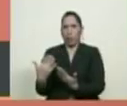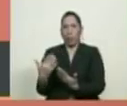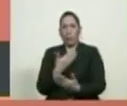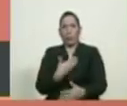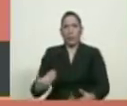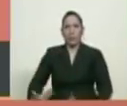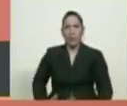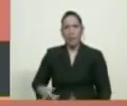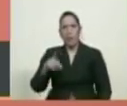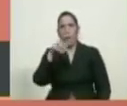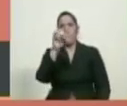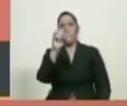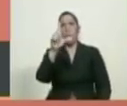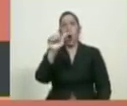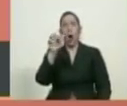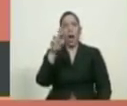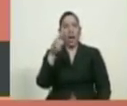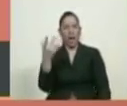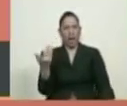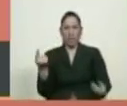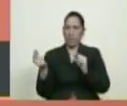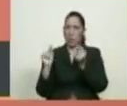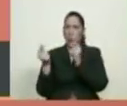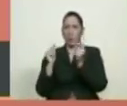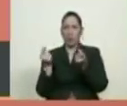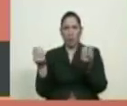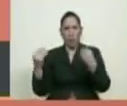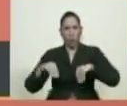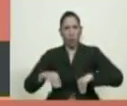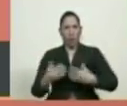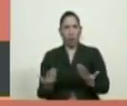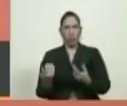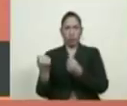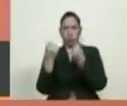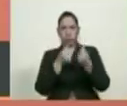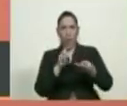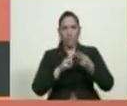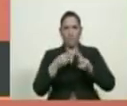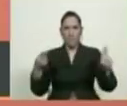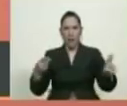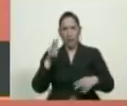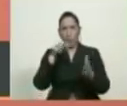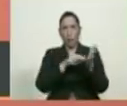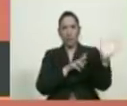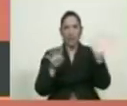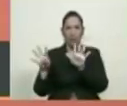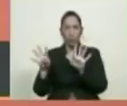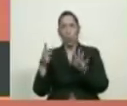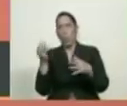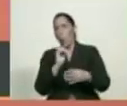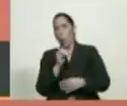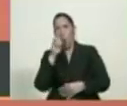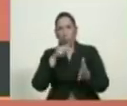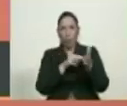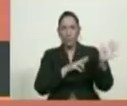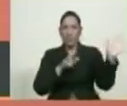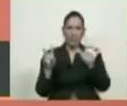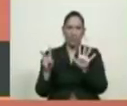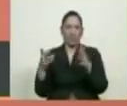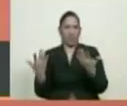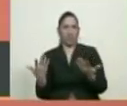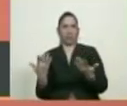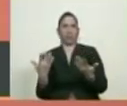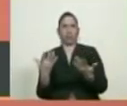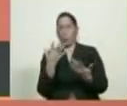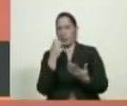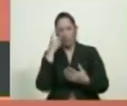y buscando acuerdos en materia de la paz de la República en el año 2014 o en el año 2017. Y